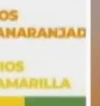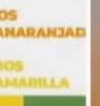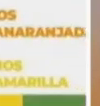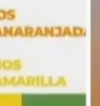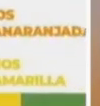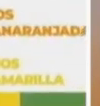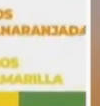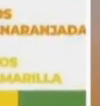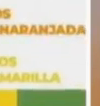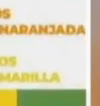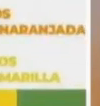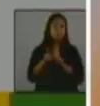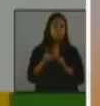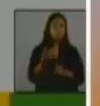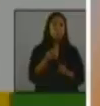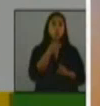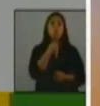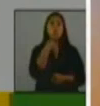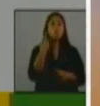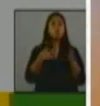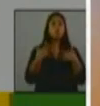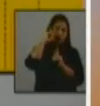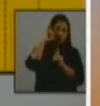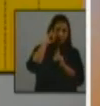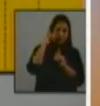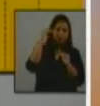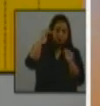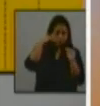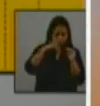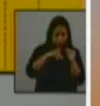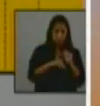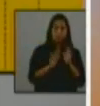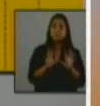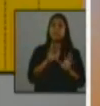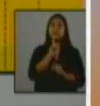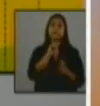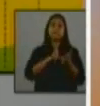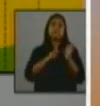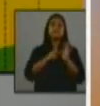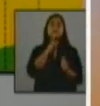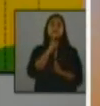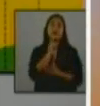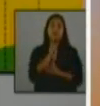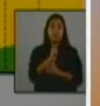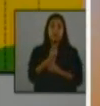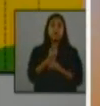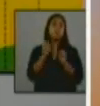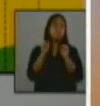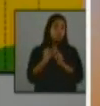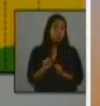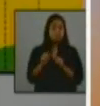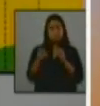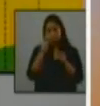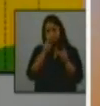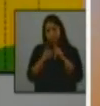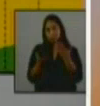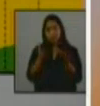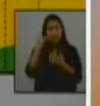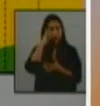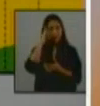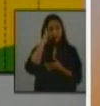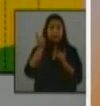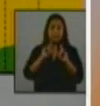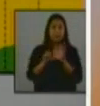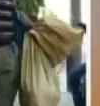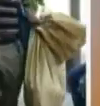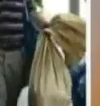Qué complicado, ¿no? Fíjate que inclusive, te lo complico más, al momento de pagar, ya sea con tarjeta de crédito, de débito o en